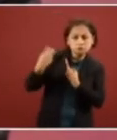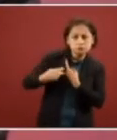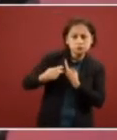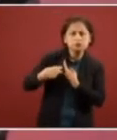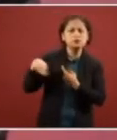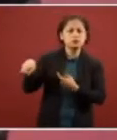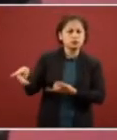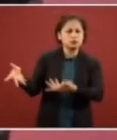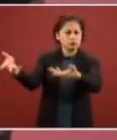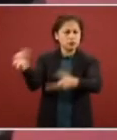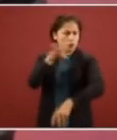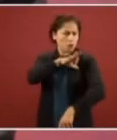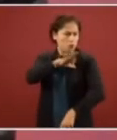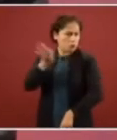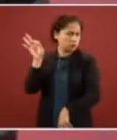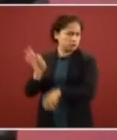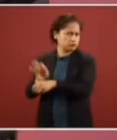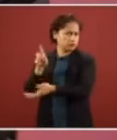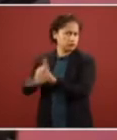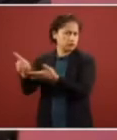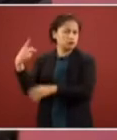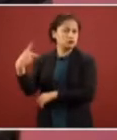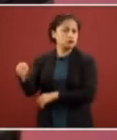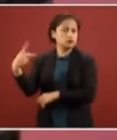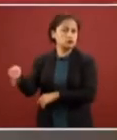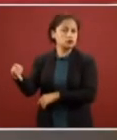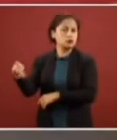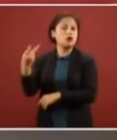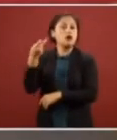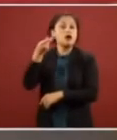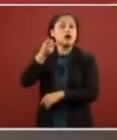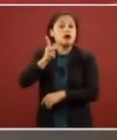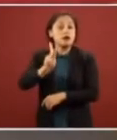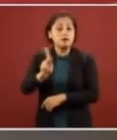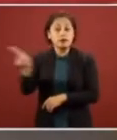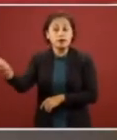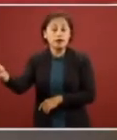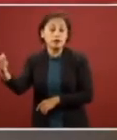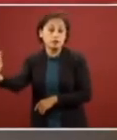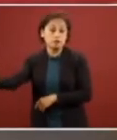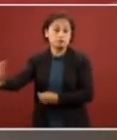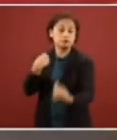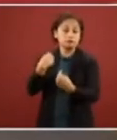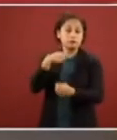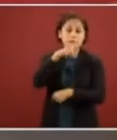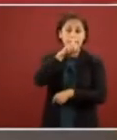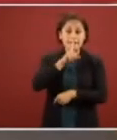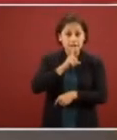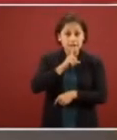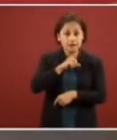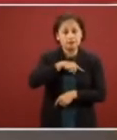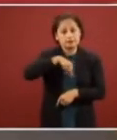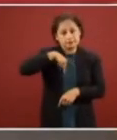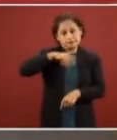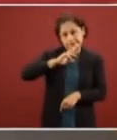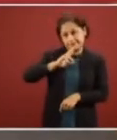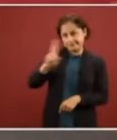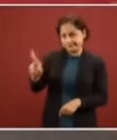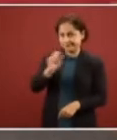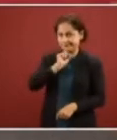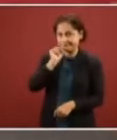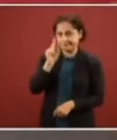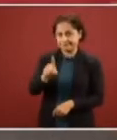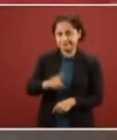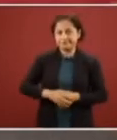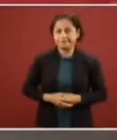pedir una mentira pues vamos a replicar vamos a contestar muy